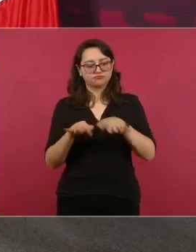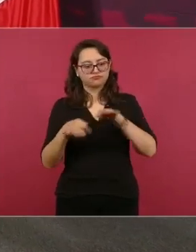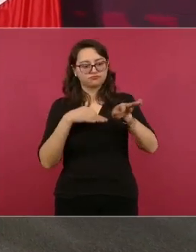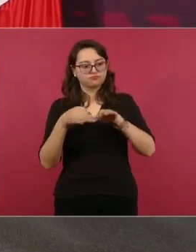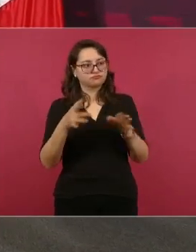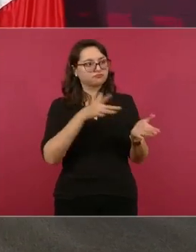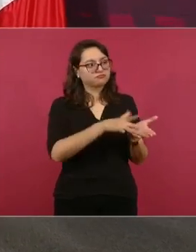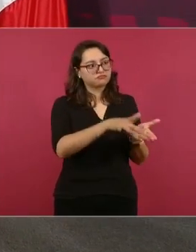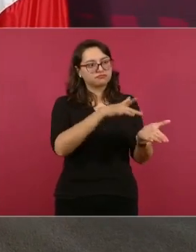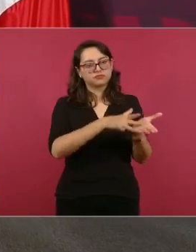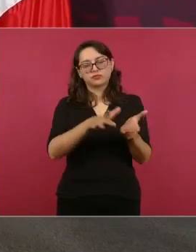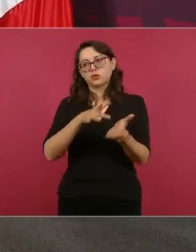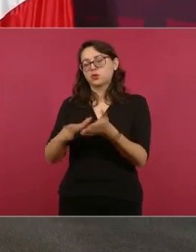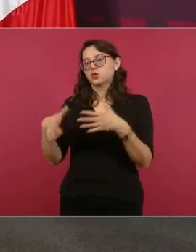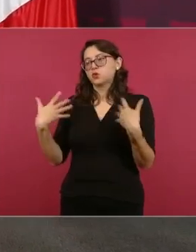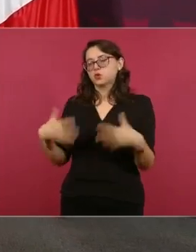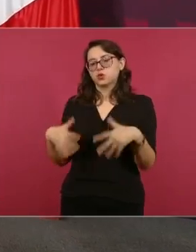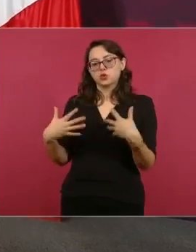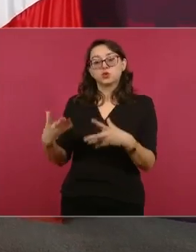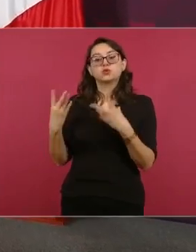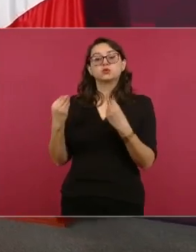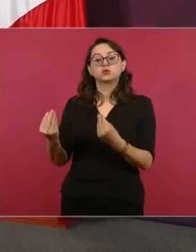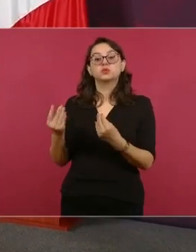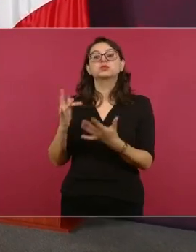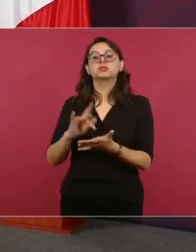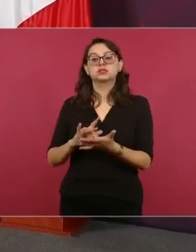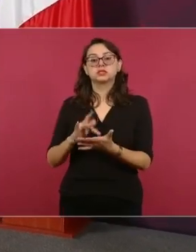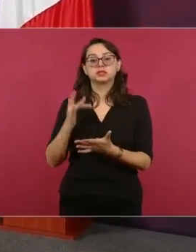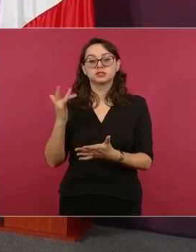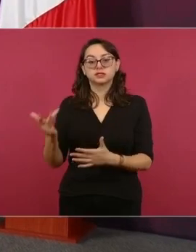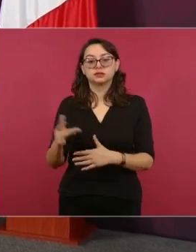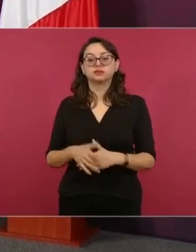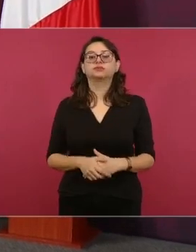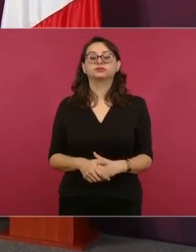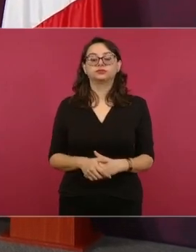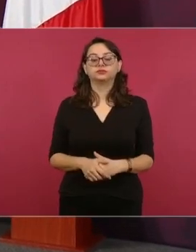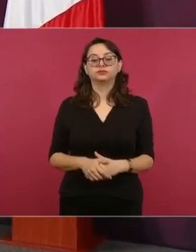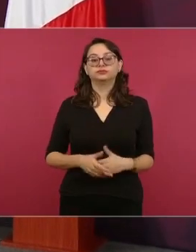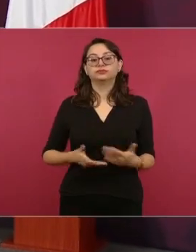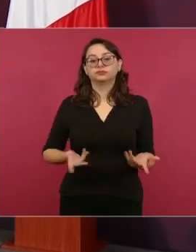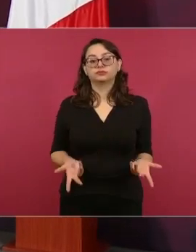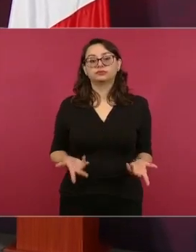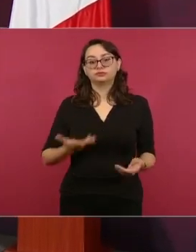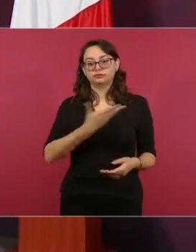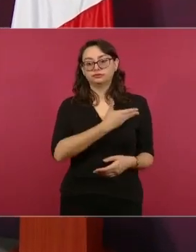salud. Reiterar aquí lo que ha dicho en varias ocasiones el presidente, que se puso de